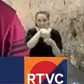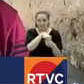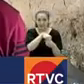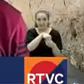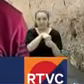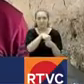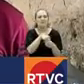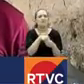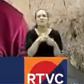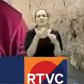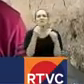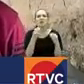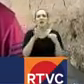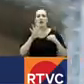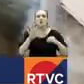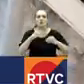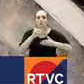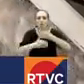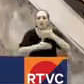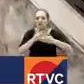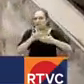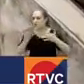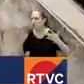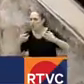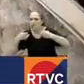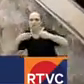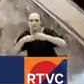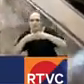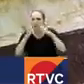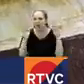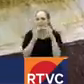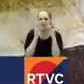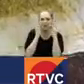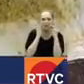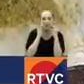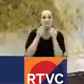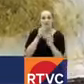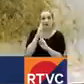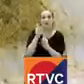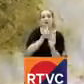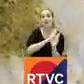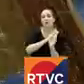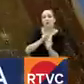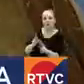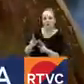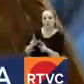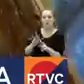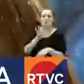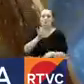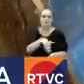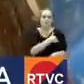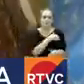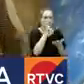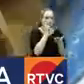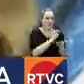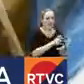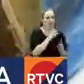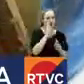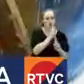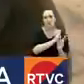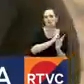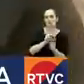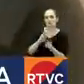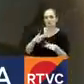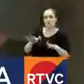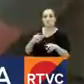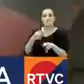es la parte energética del proyecto. Este proyecto recibió un reconocimiento por parte del MinCiencias y próximamente tendrán